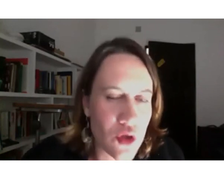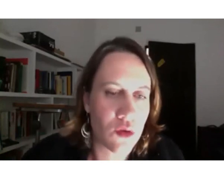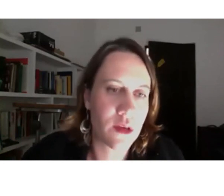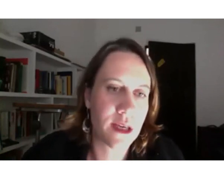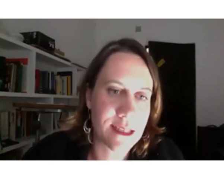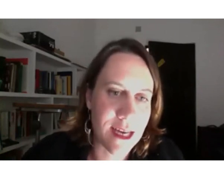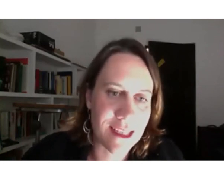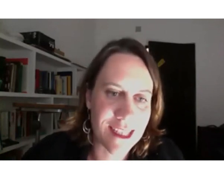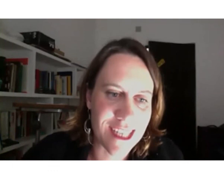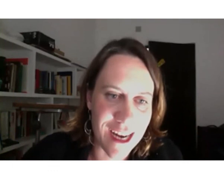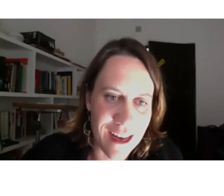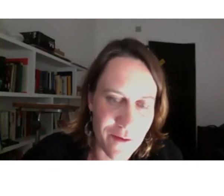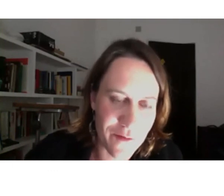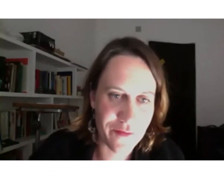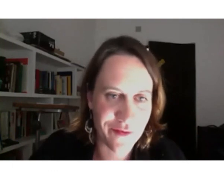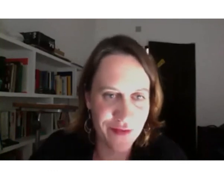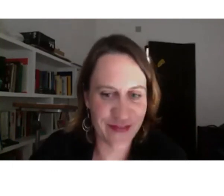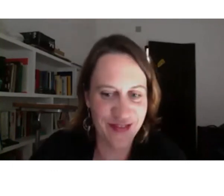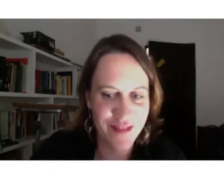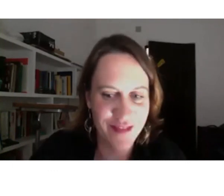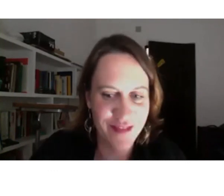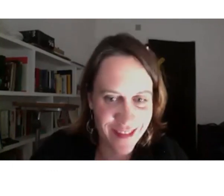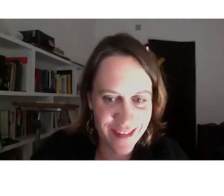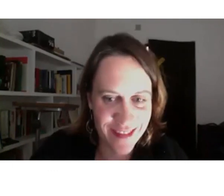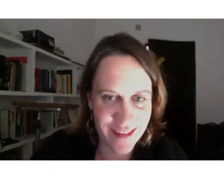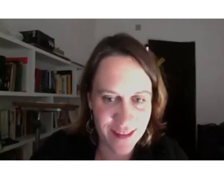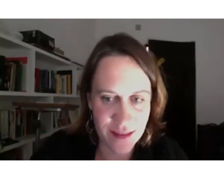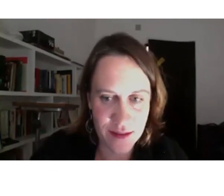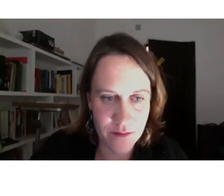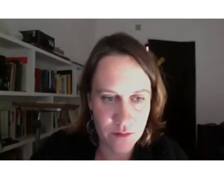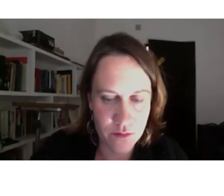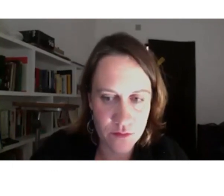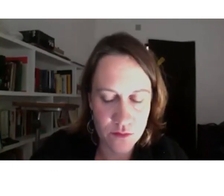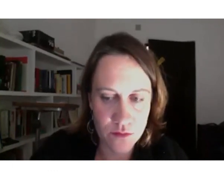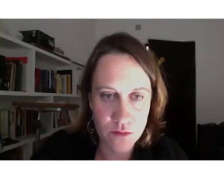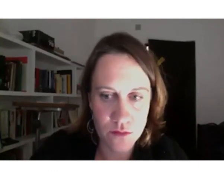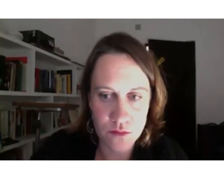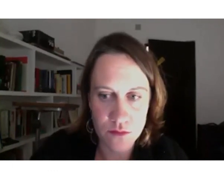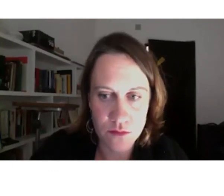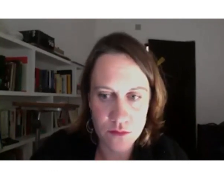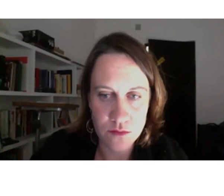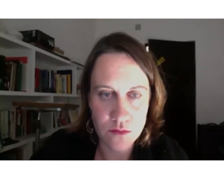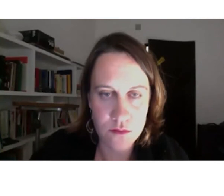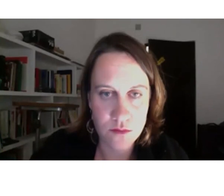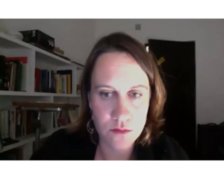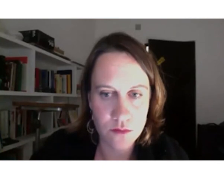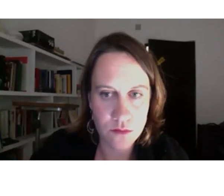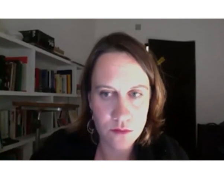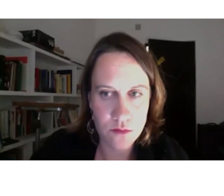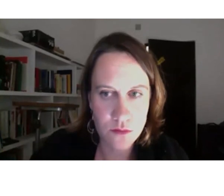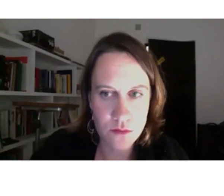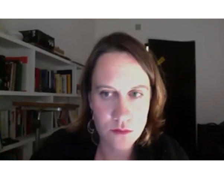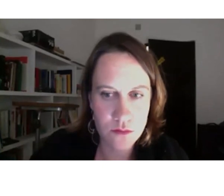pudiéramos concluir esta charla? Pues tal vez podríamos pensar